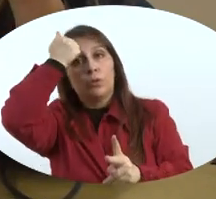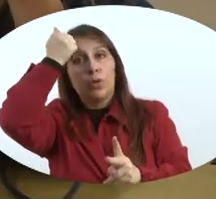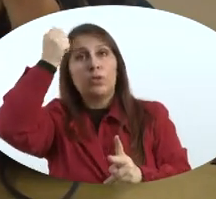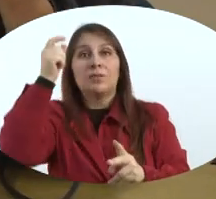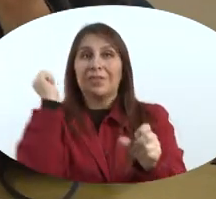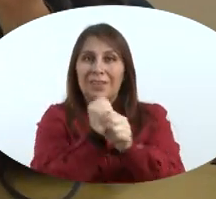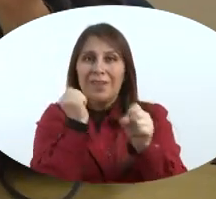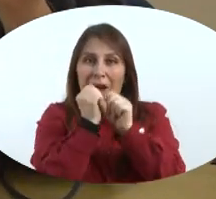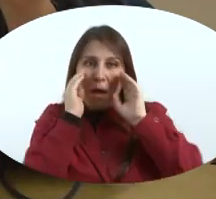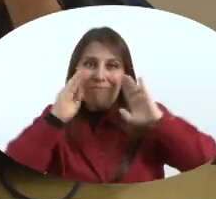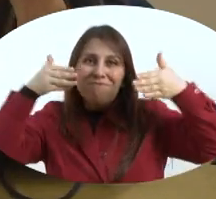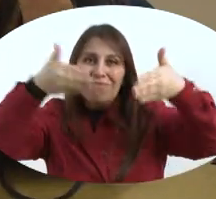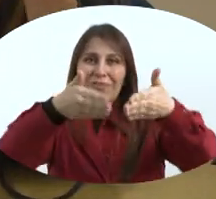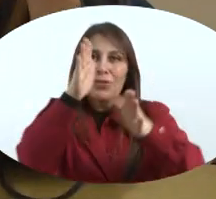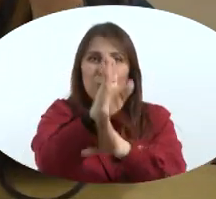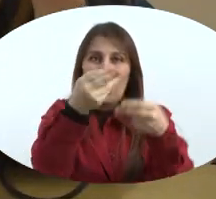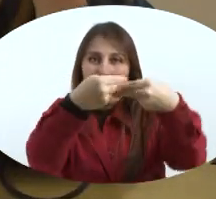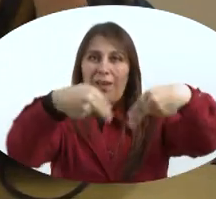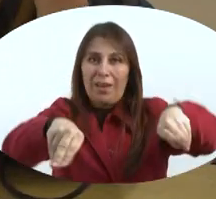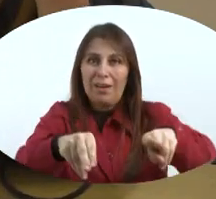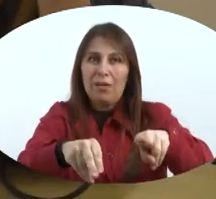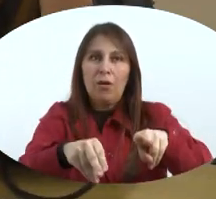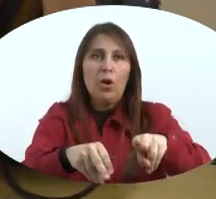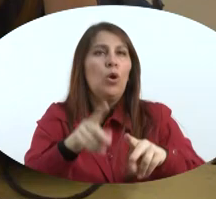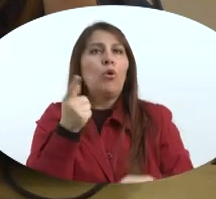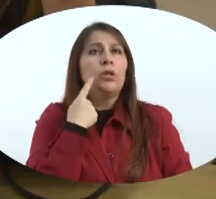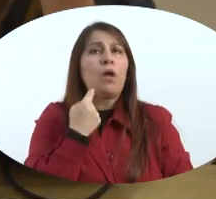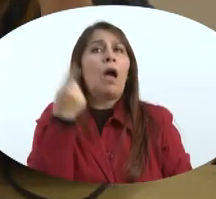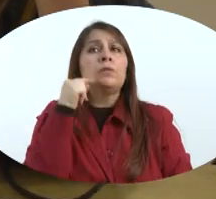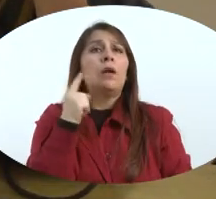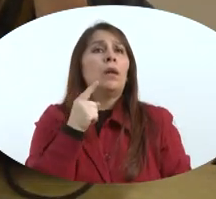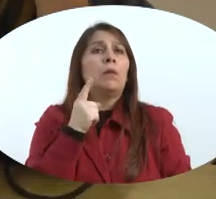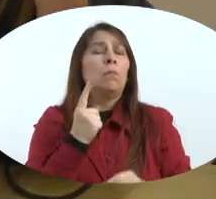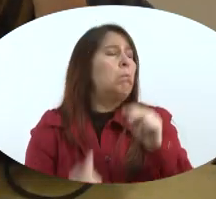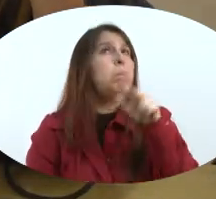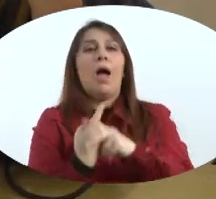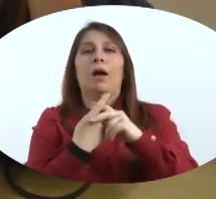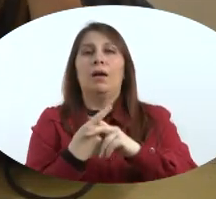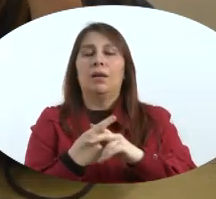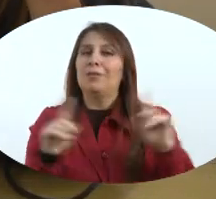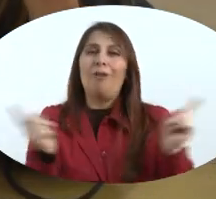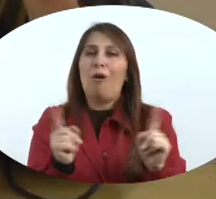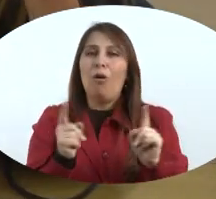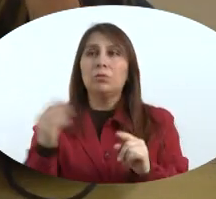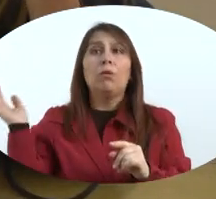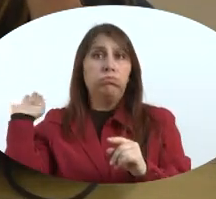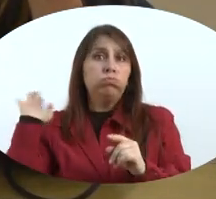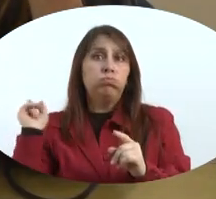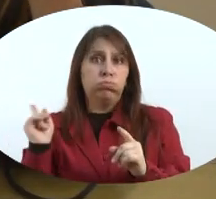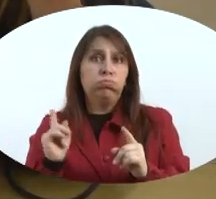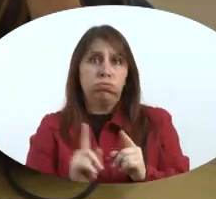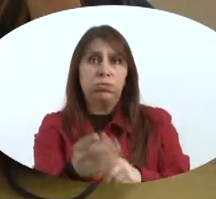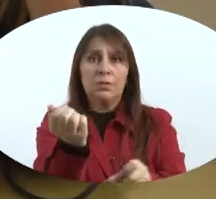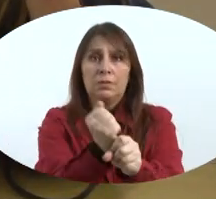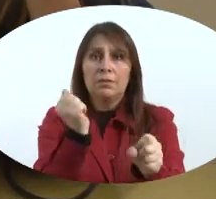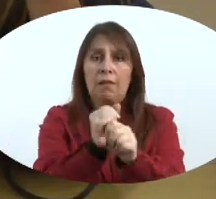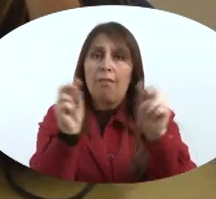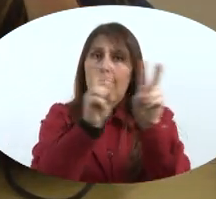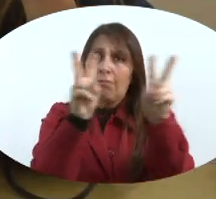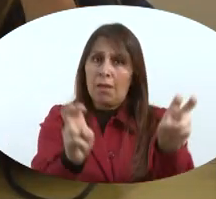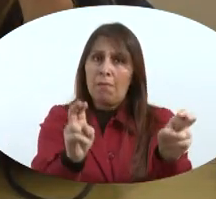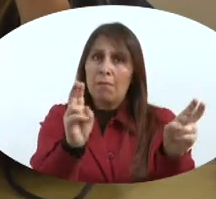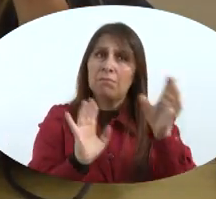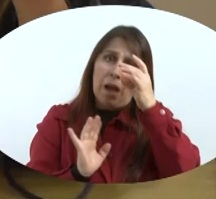quien haya nacido ayer sino ya hay varias personas grupos estudiantiles diferentes personas que han venido trabajando en este tema